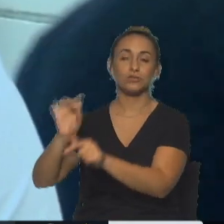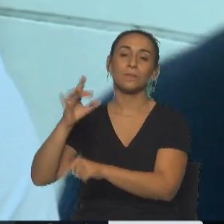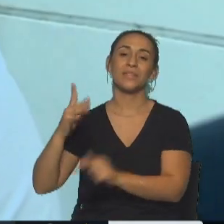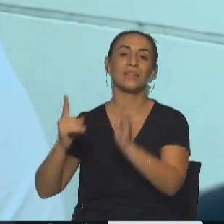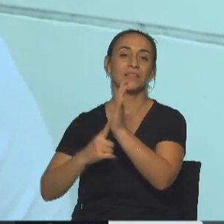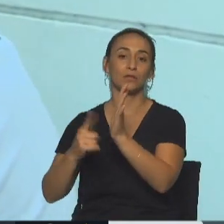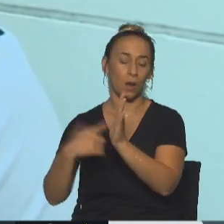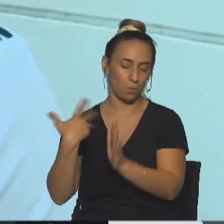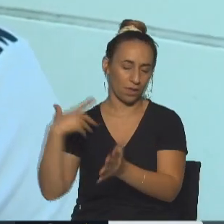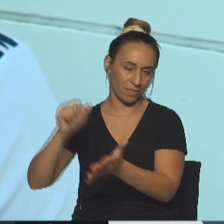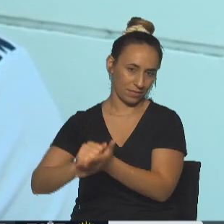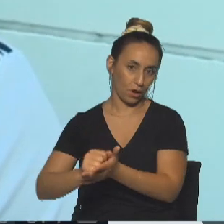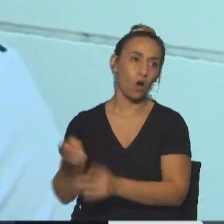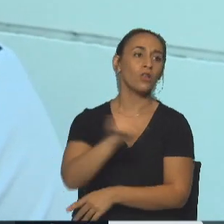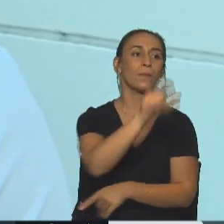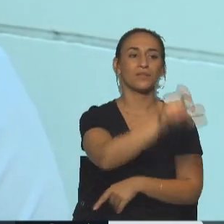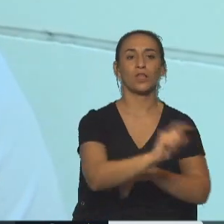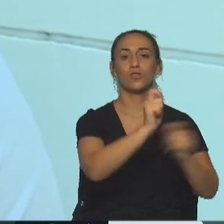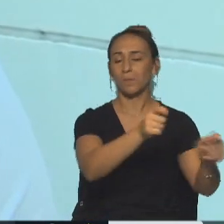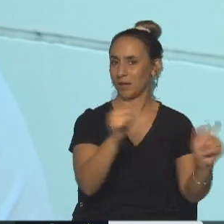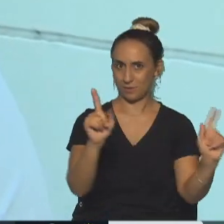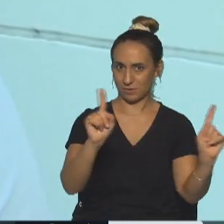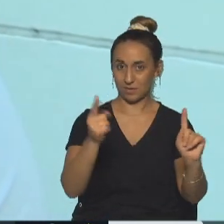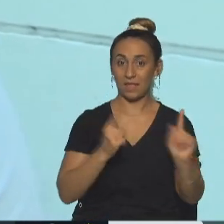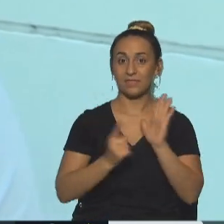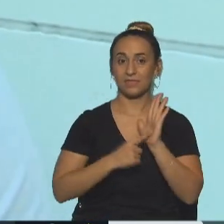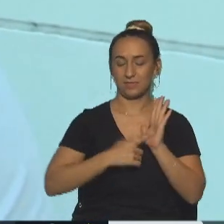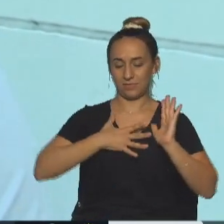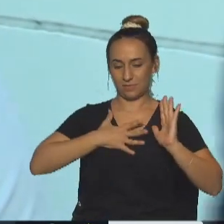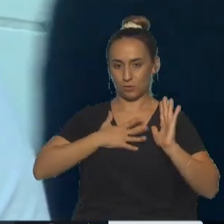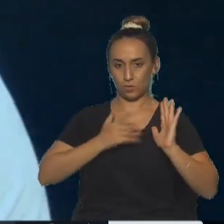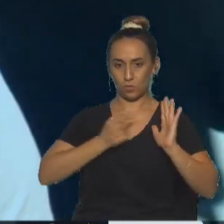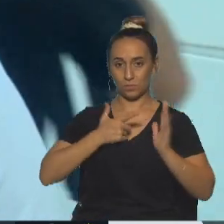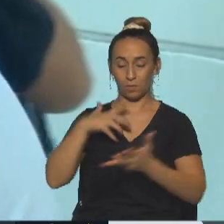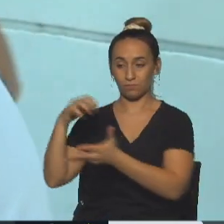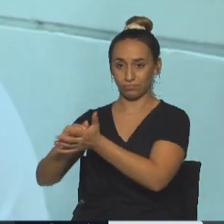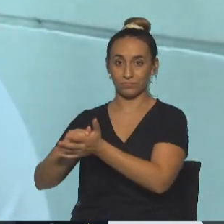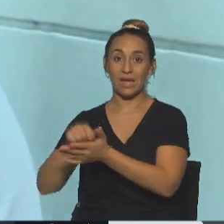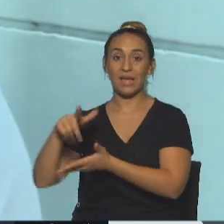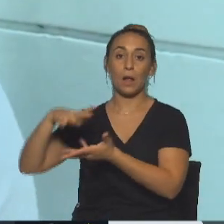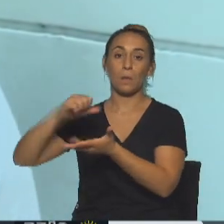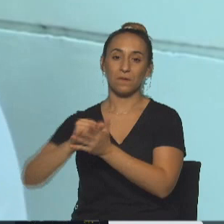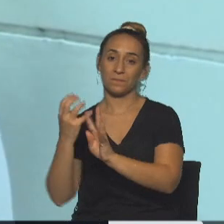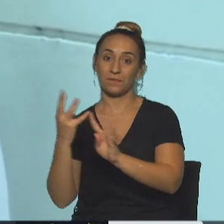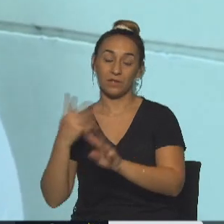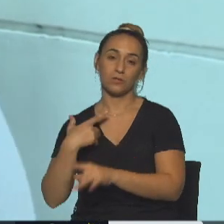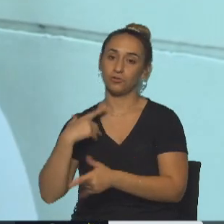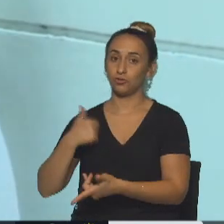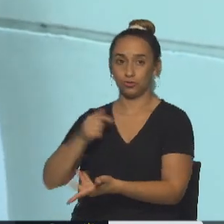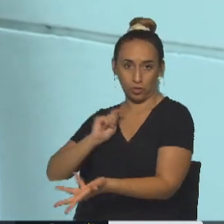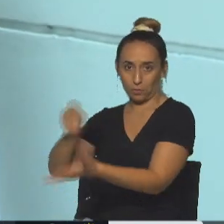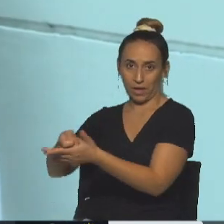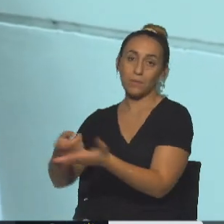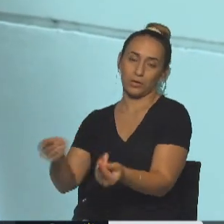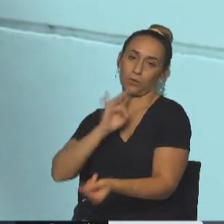compraba, podía retirarlas. Claro. Es así, tenés que venir vos, el titular la tiene que venir a buscar. Claro, él consiguió el lugar en la fila más cercano y yo las pagué, por eso